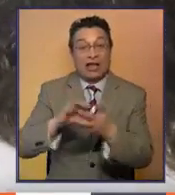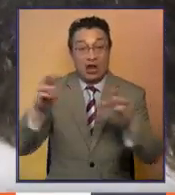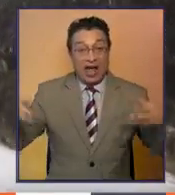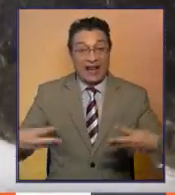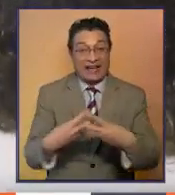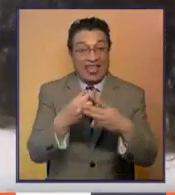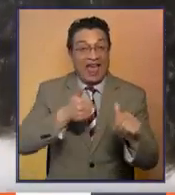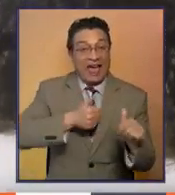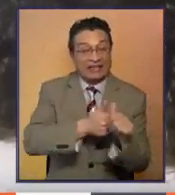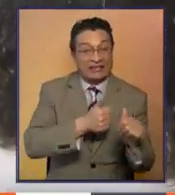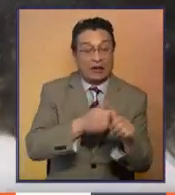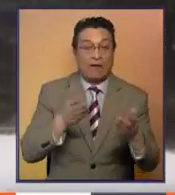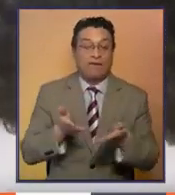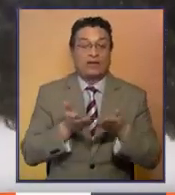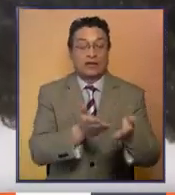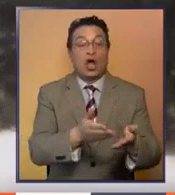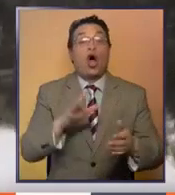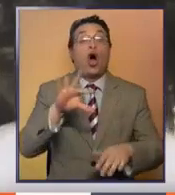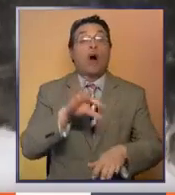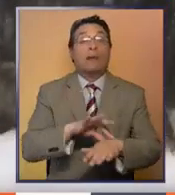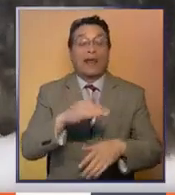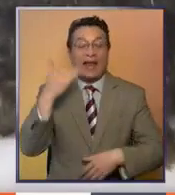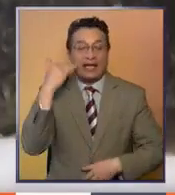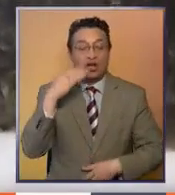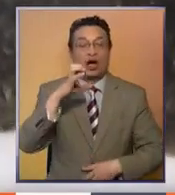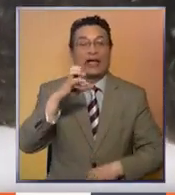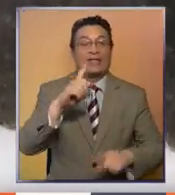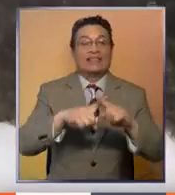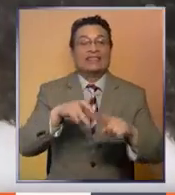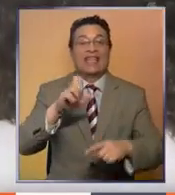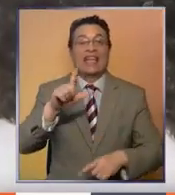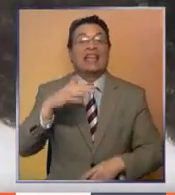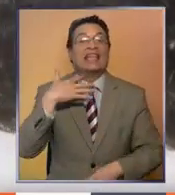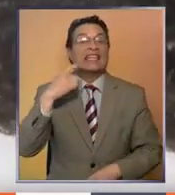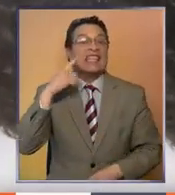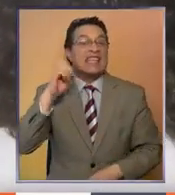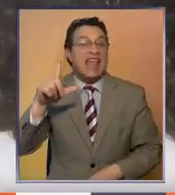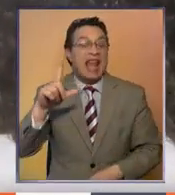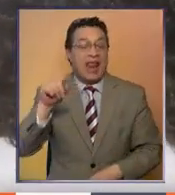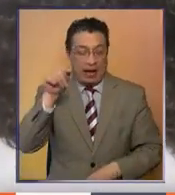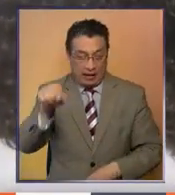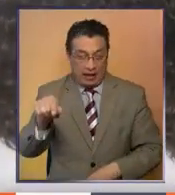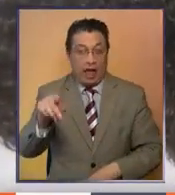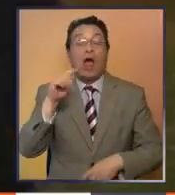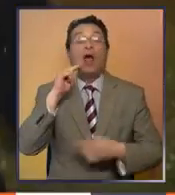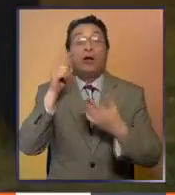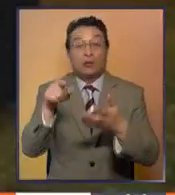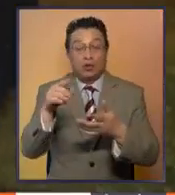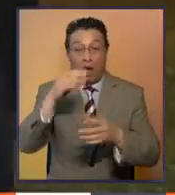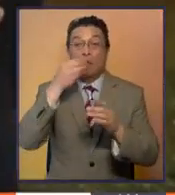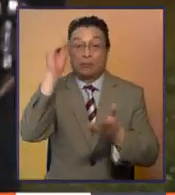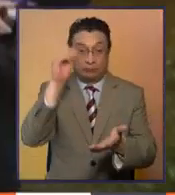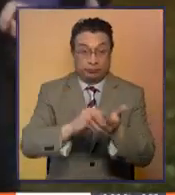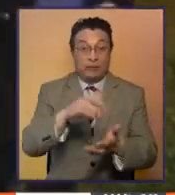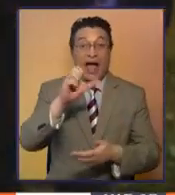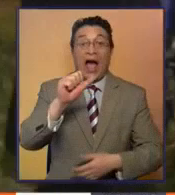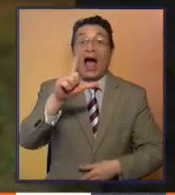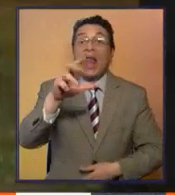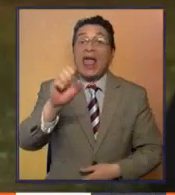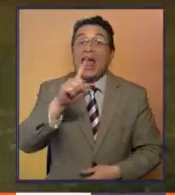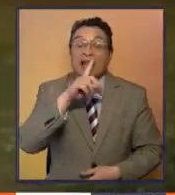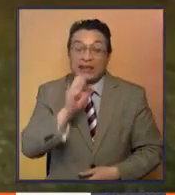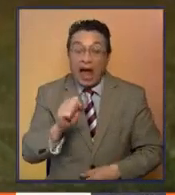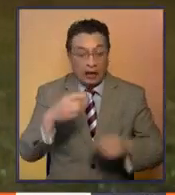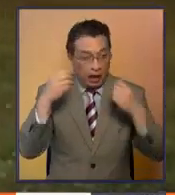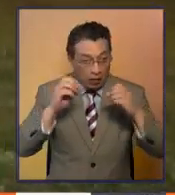estado visitando el Hospital de Niños Ezequiel González Cortés, donde informó que se ha decretado alerta sanitaria frente